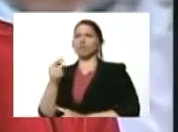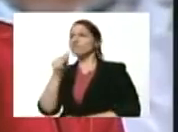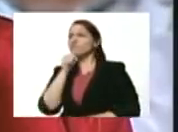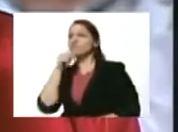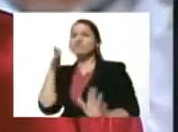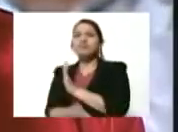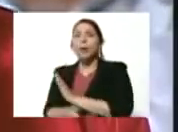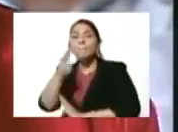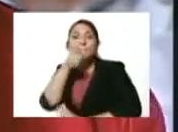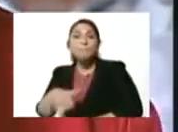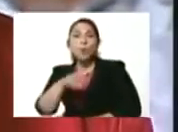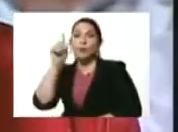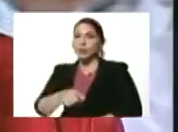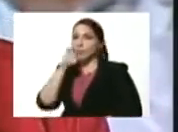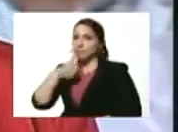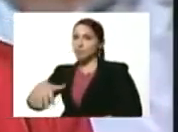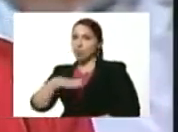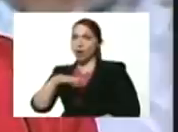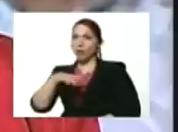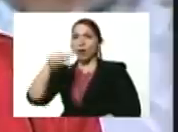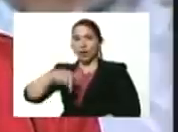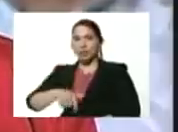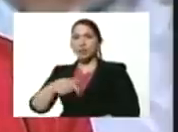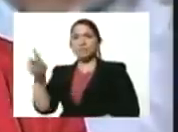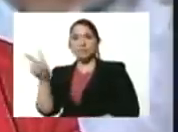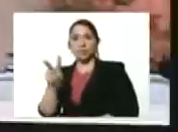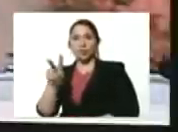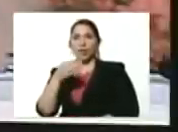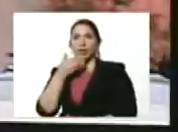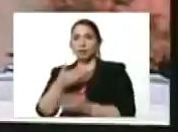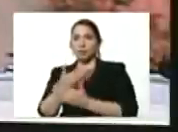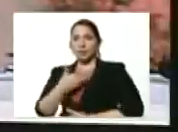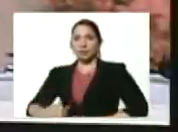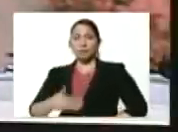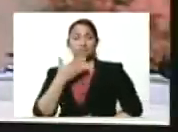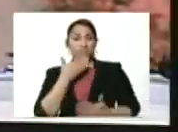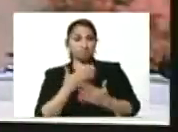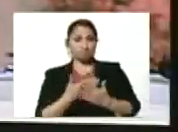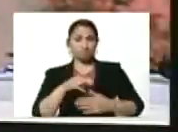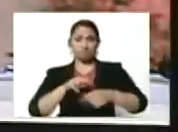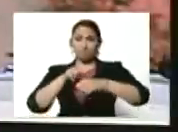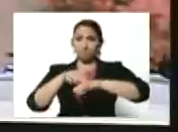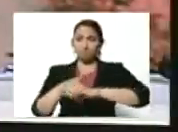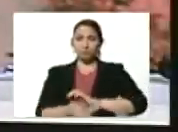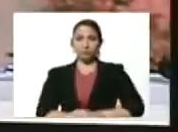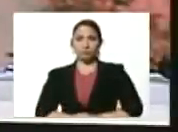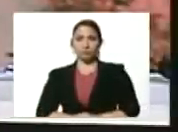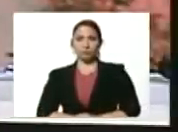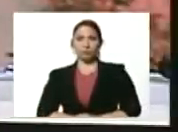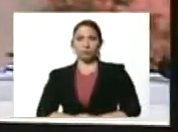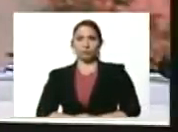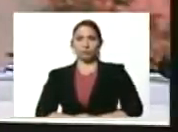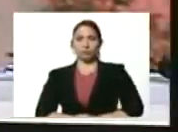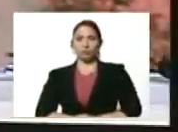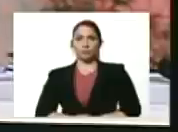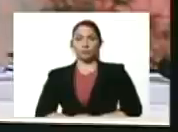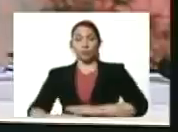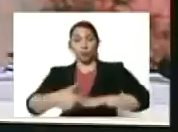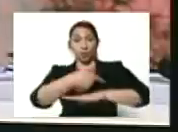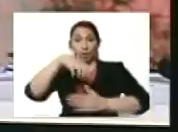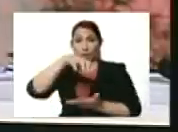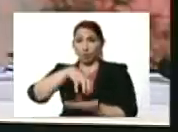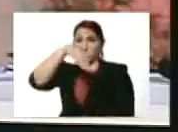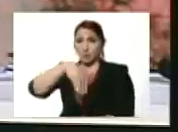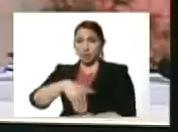pueblo y sobre todo el pueblo organizado. Muchísimas gracias, presidente. Bueno, le agradezco a Héctor Rodríguez, gobernador del